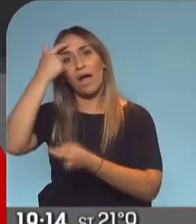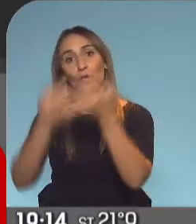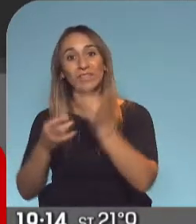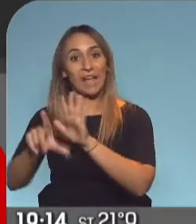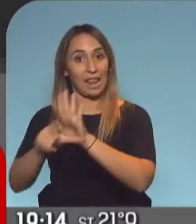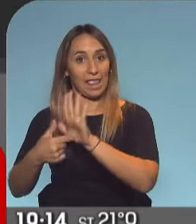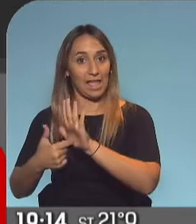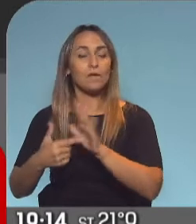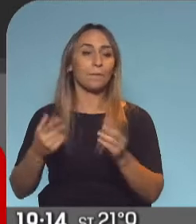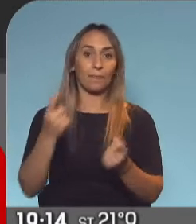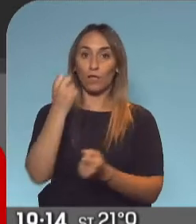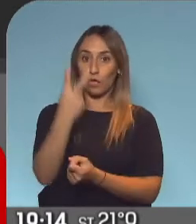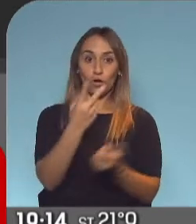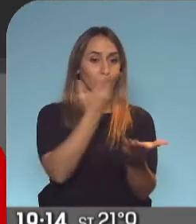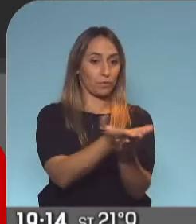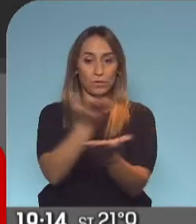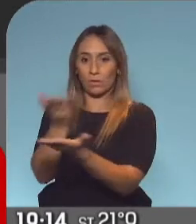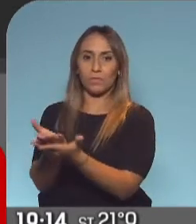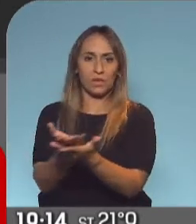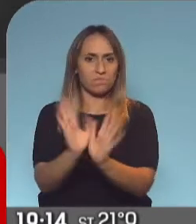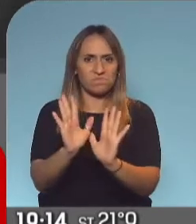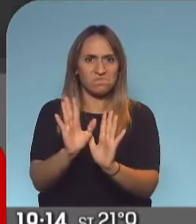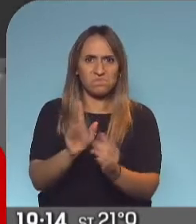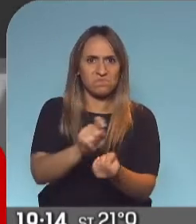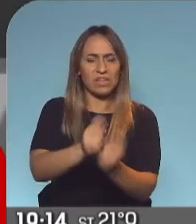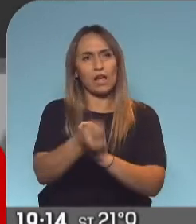la más mínima posibilidad de cambiar jueces, pero además